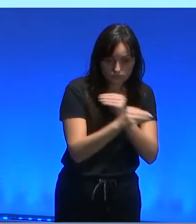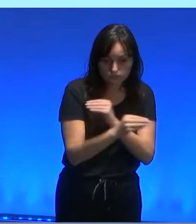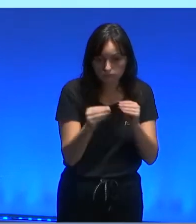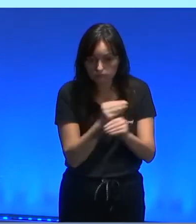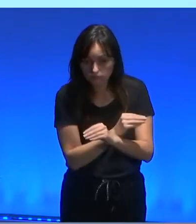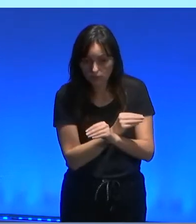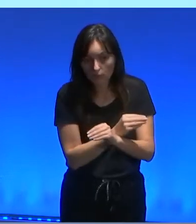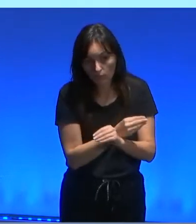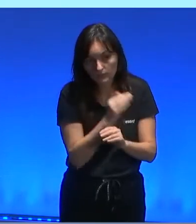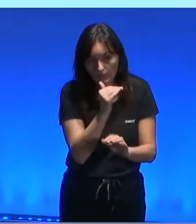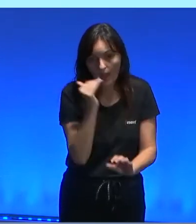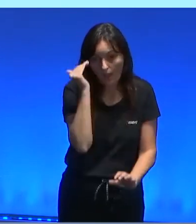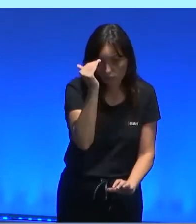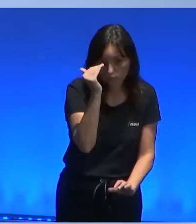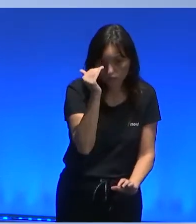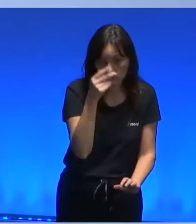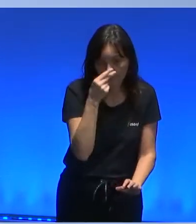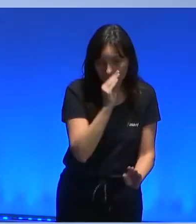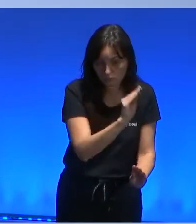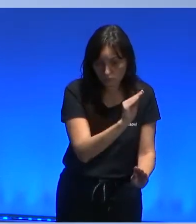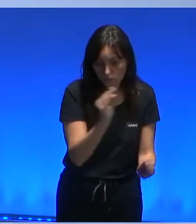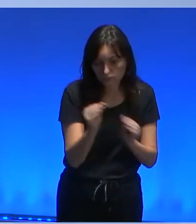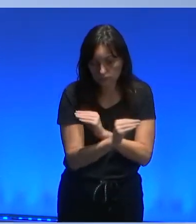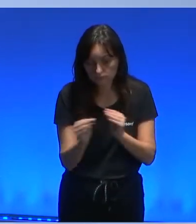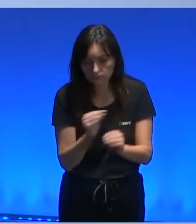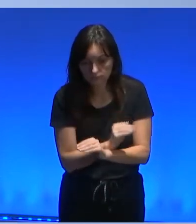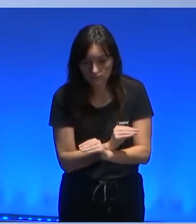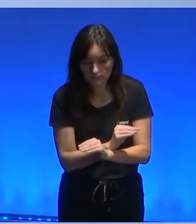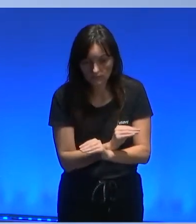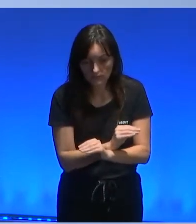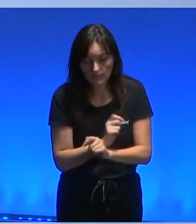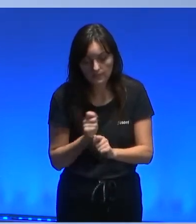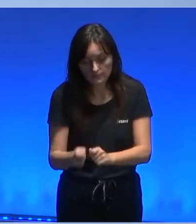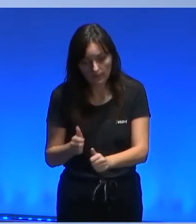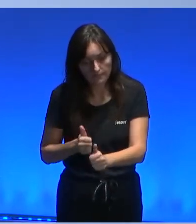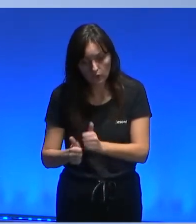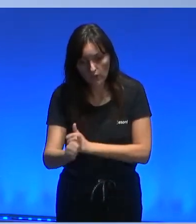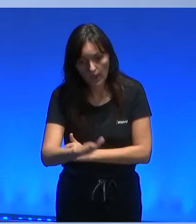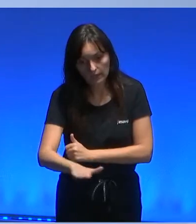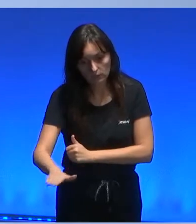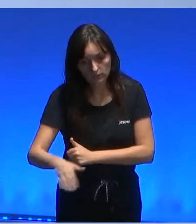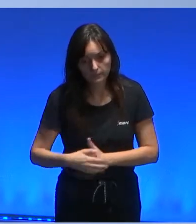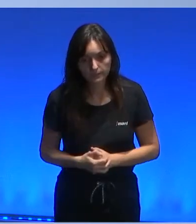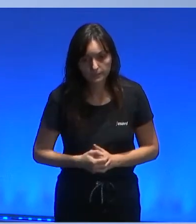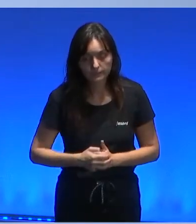sean de adultos, tienen que prevalecer los de los niños.